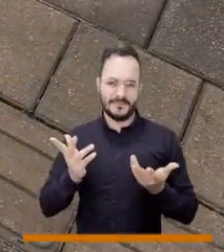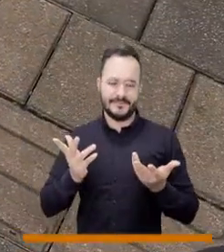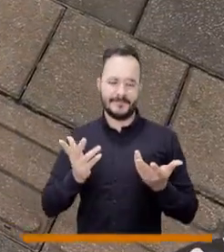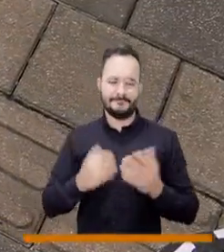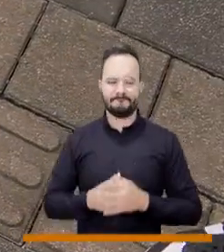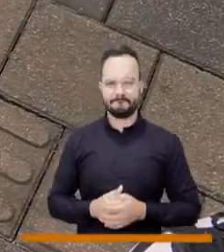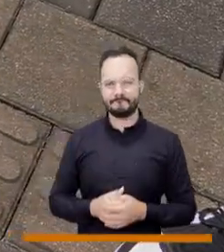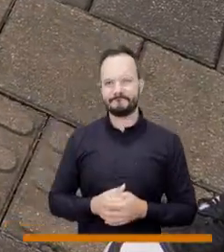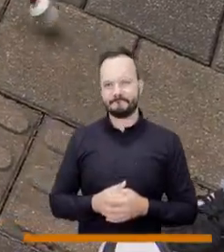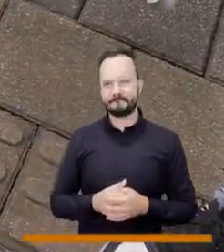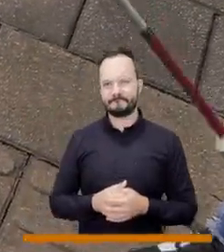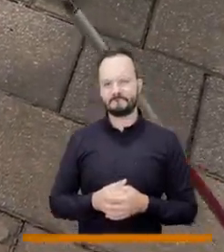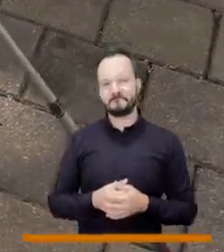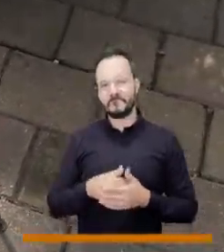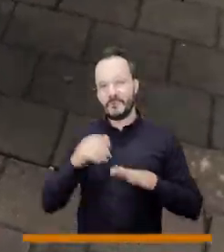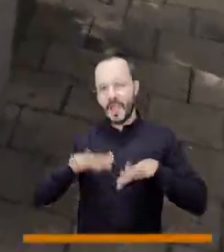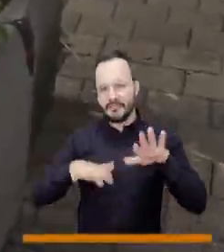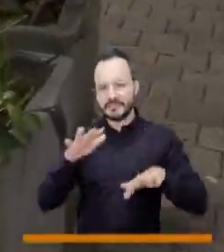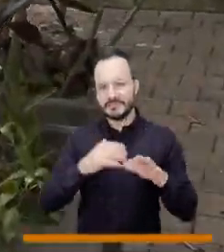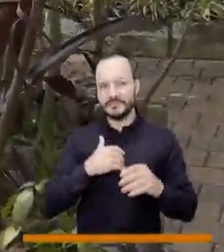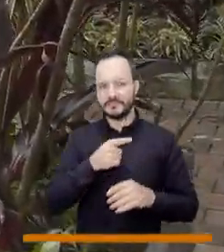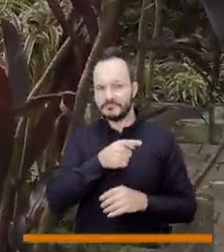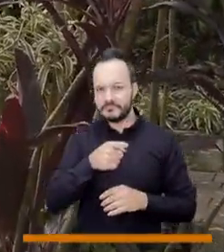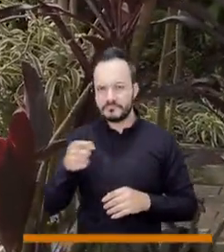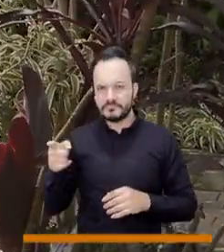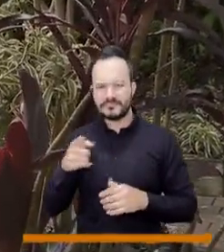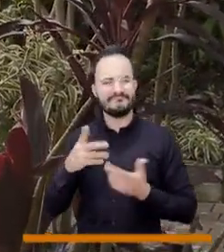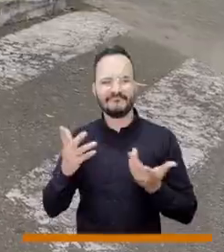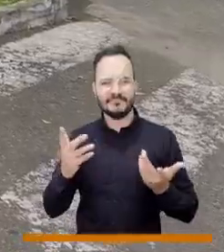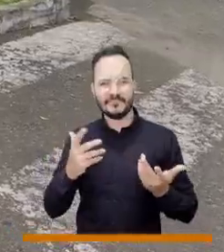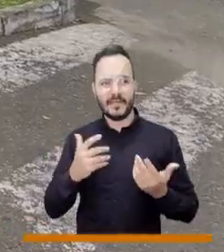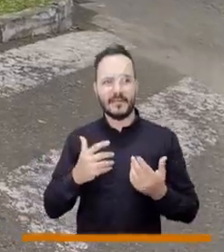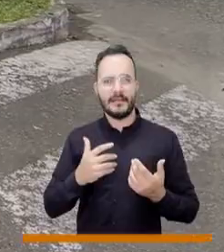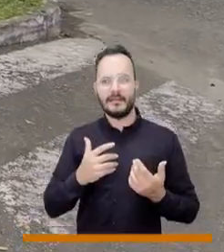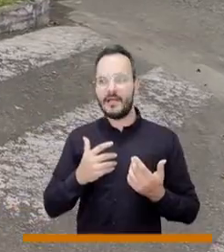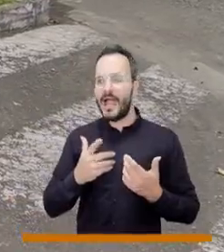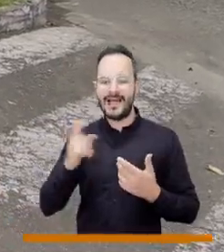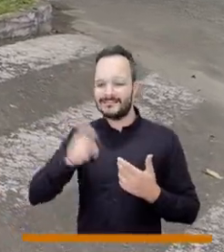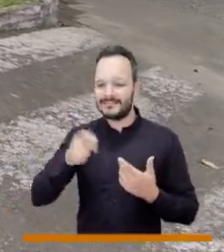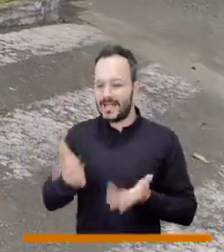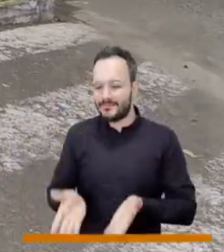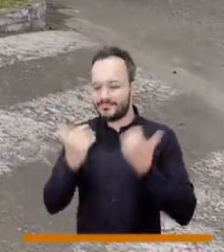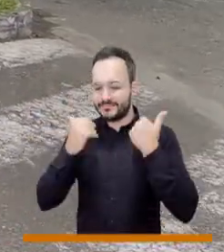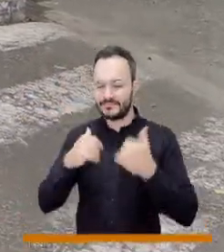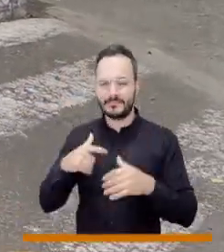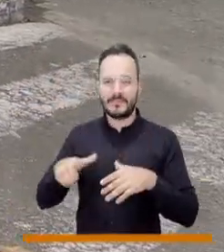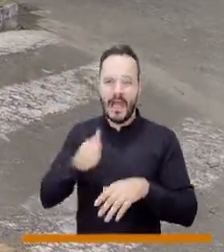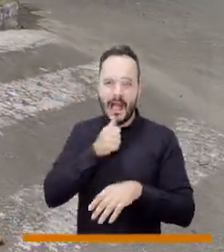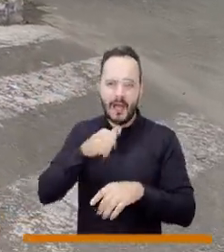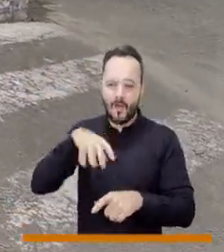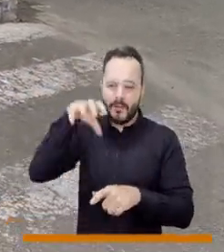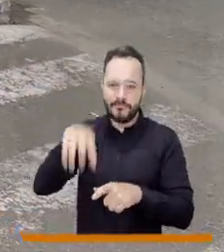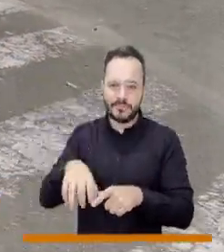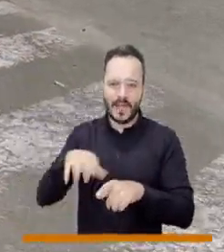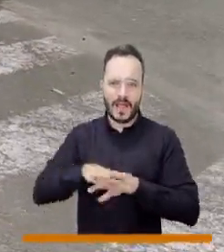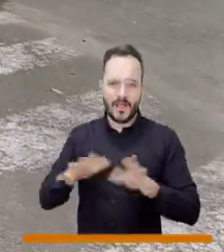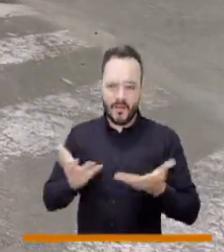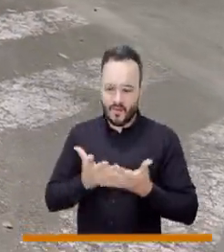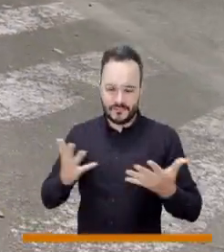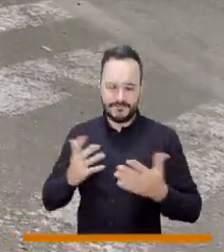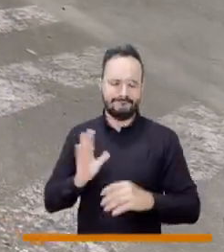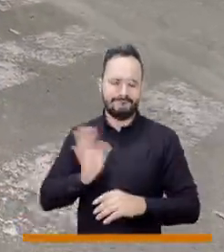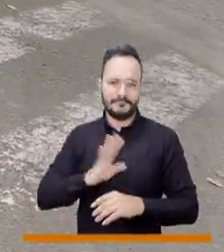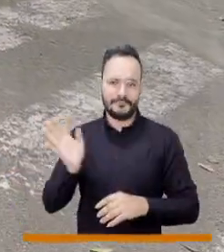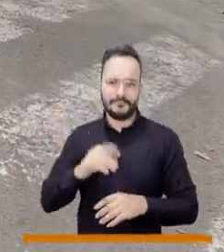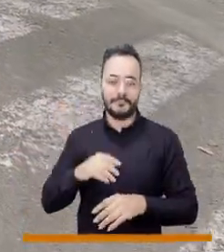viene y cuando menos piensa se encontró un poste muchas veces se acabó tuvieron que poner el contador o cualquier cosa y se acabó la línea guía y nadie